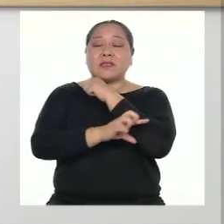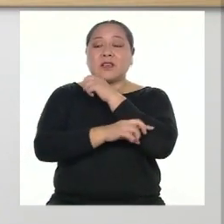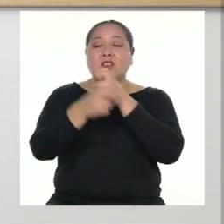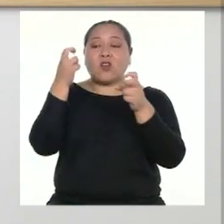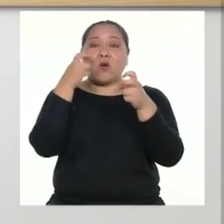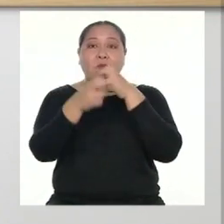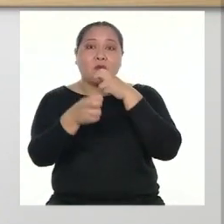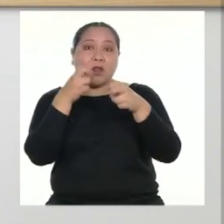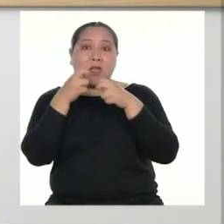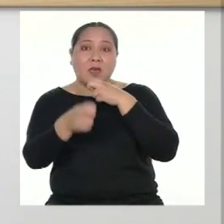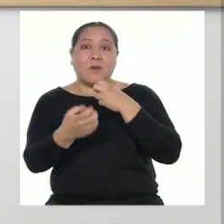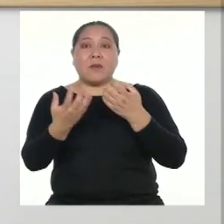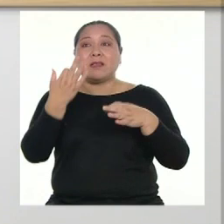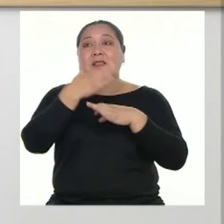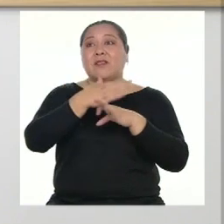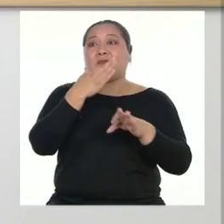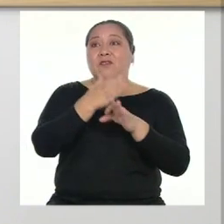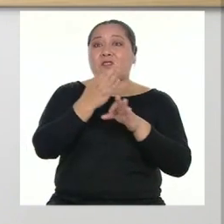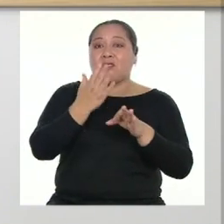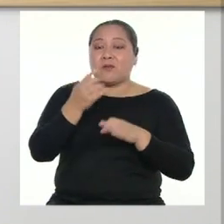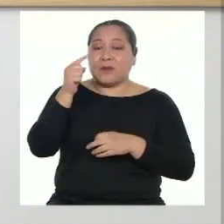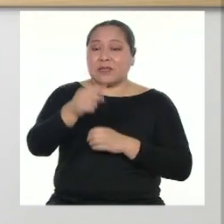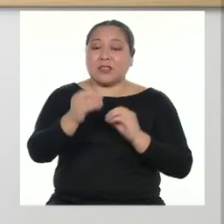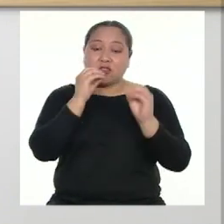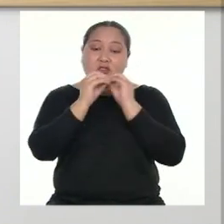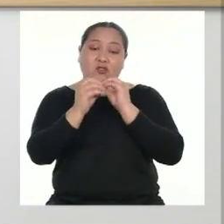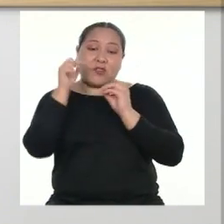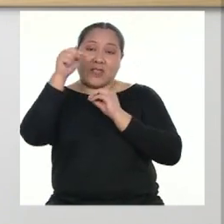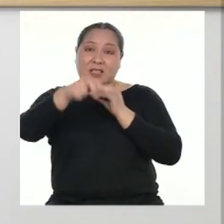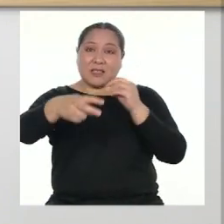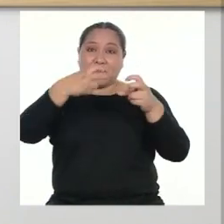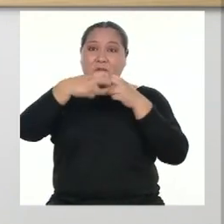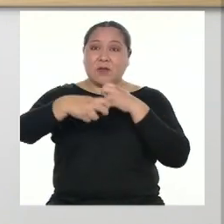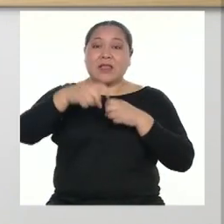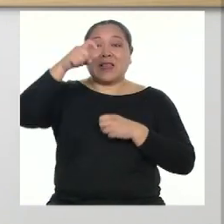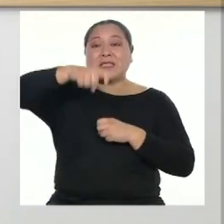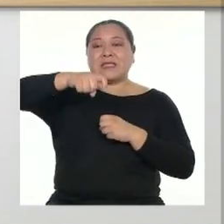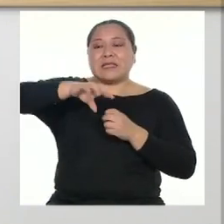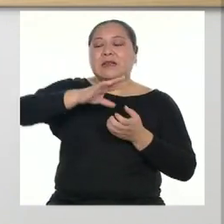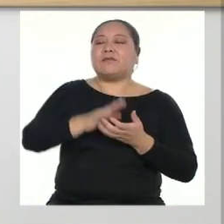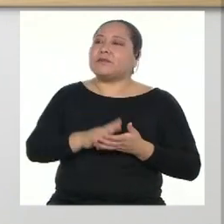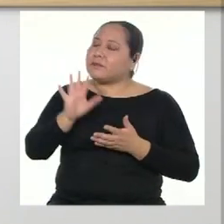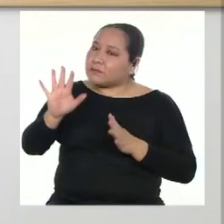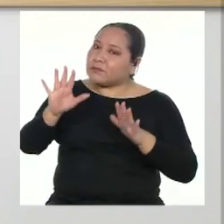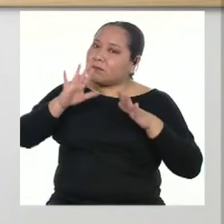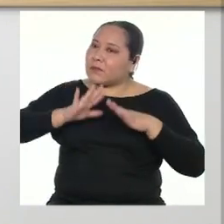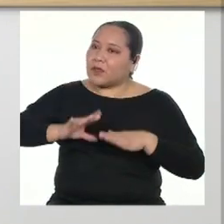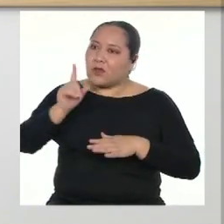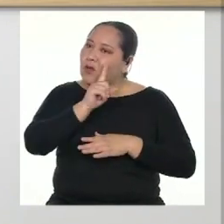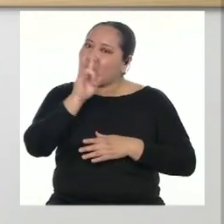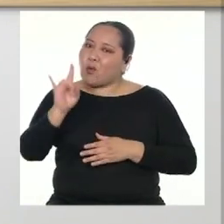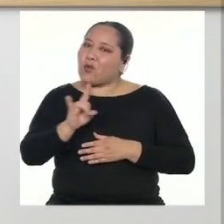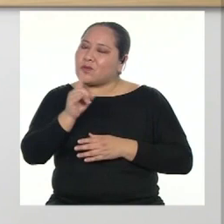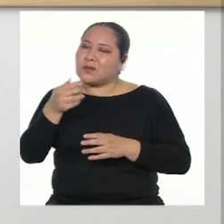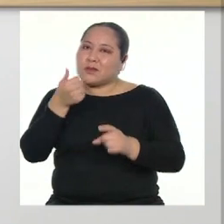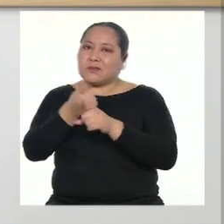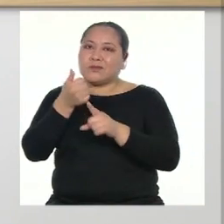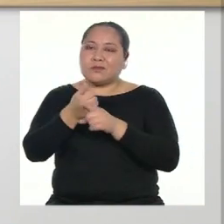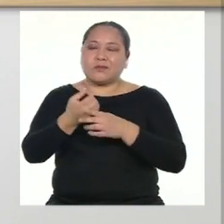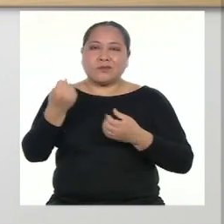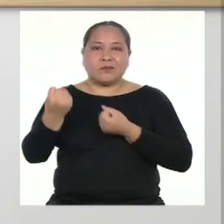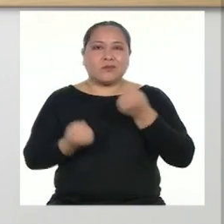las medidas para enfrentar este problema busca desincentivar el uso de estos vehículos